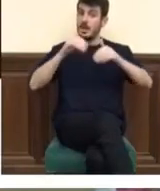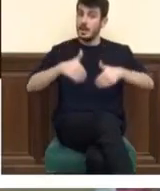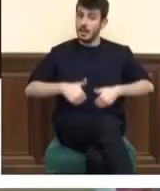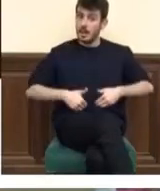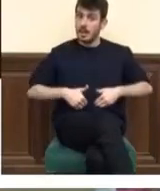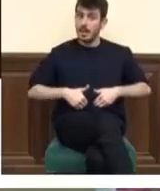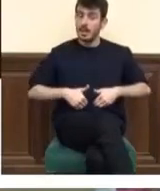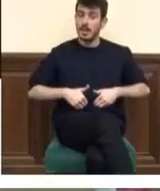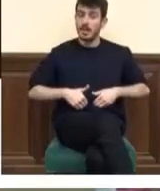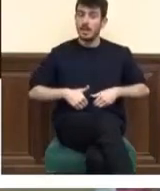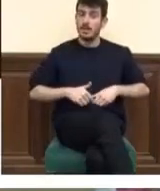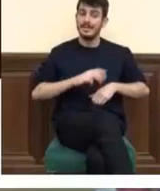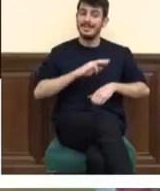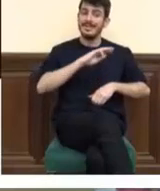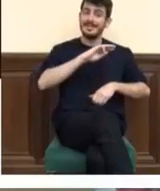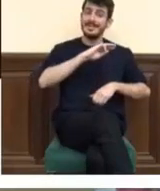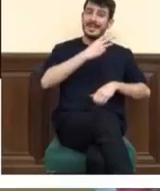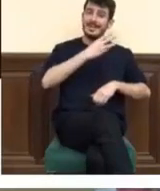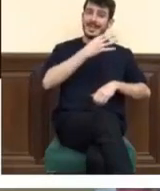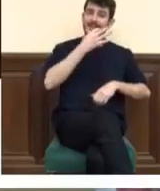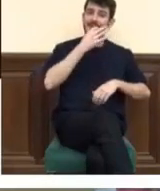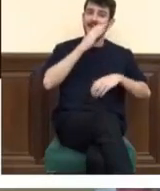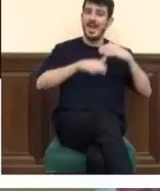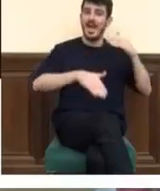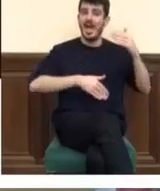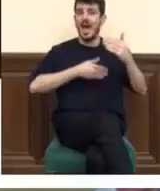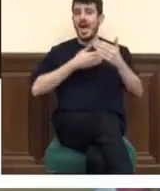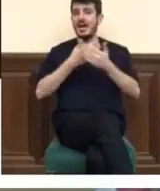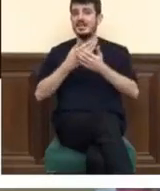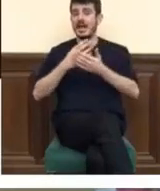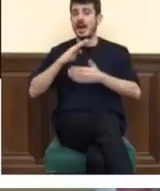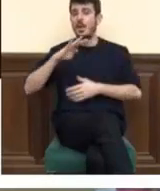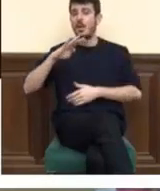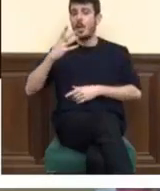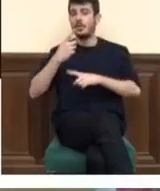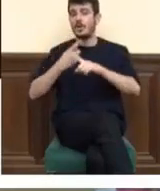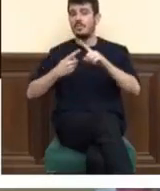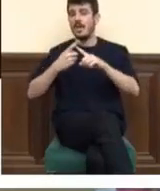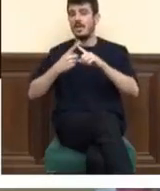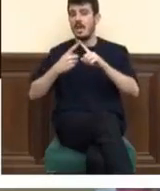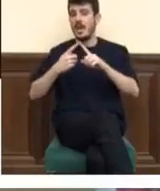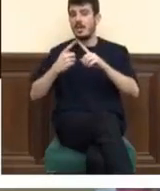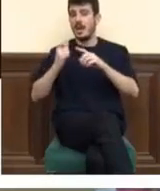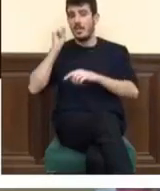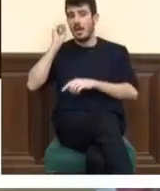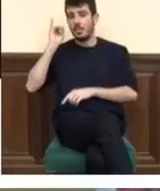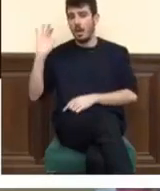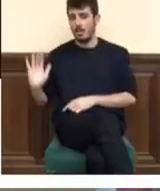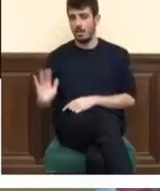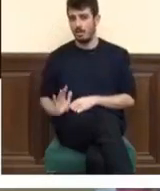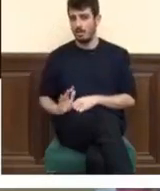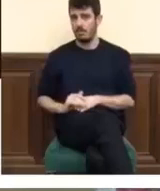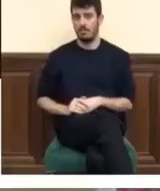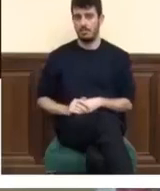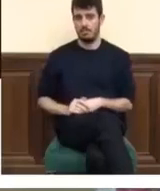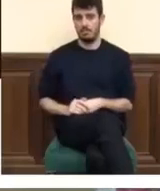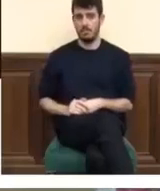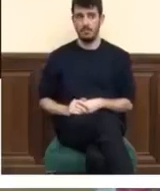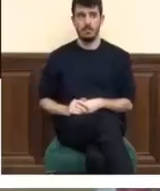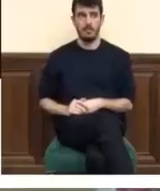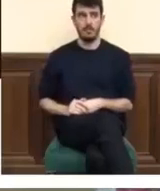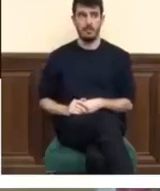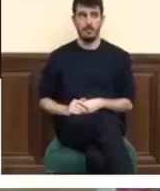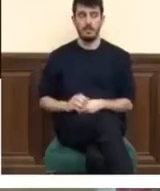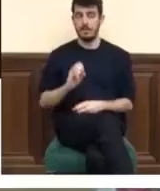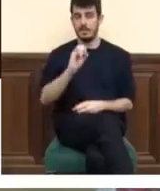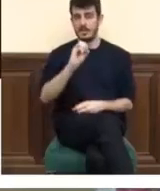hospital desde las 3 de la tarde hasta las 4 y media de la madrugada.